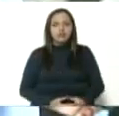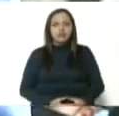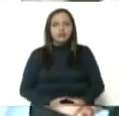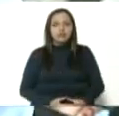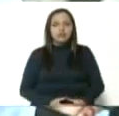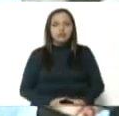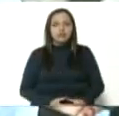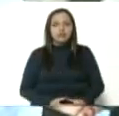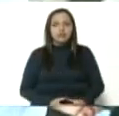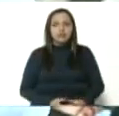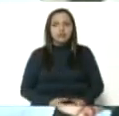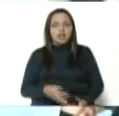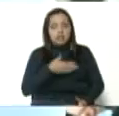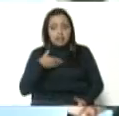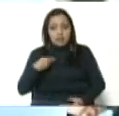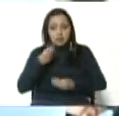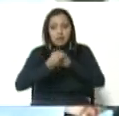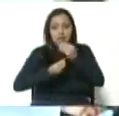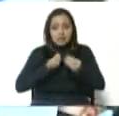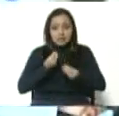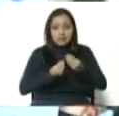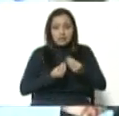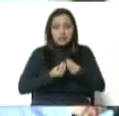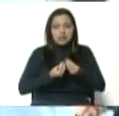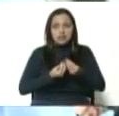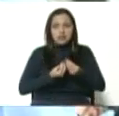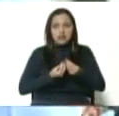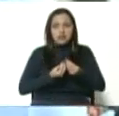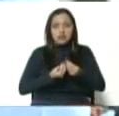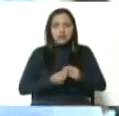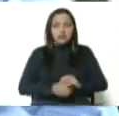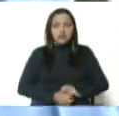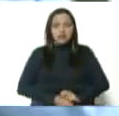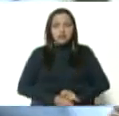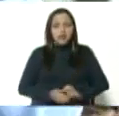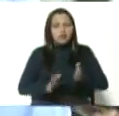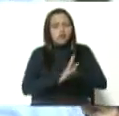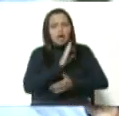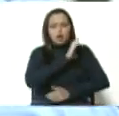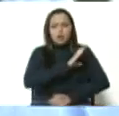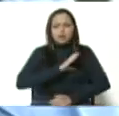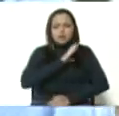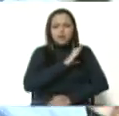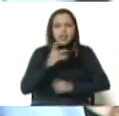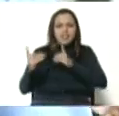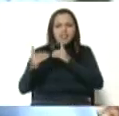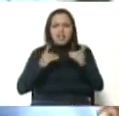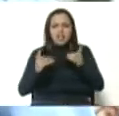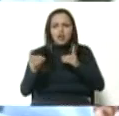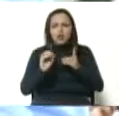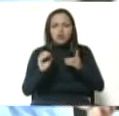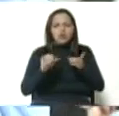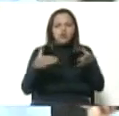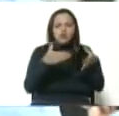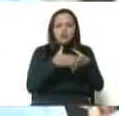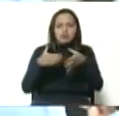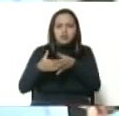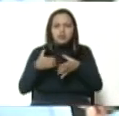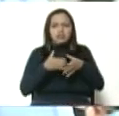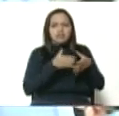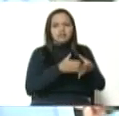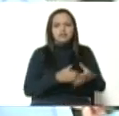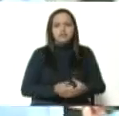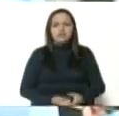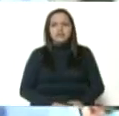Queremos hacer abstracción del resultado de las anteriores comisiones de diálogo o de concertación que han existido en el país por distintas